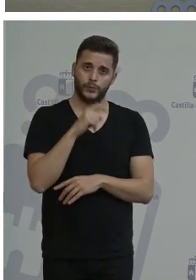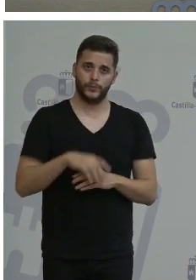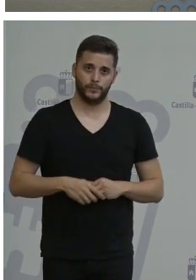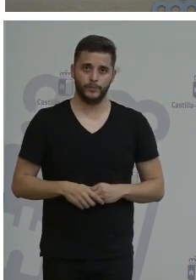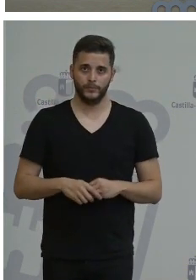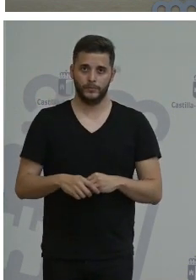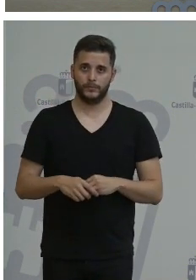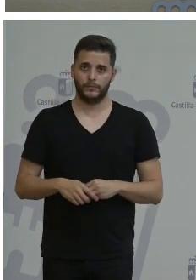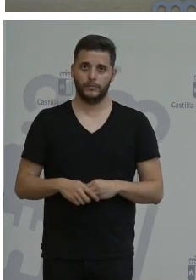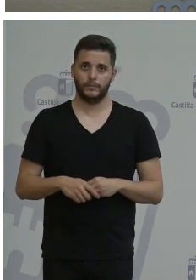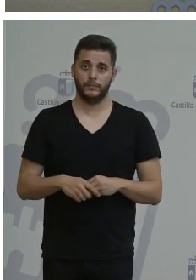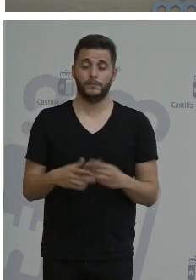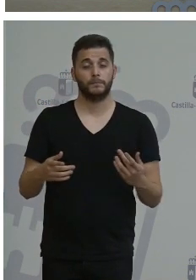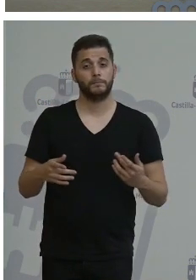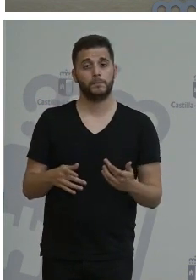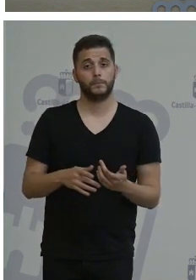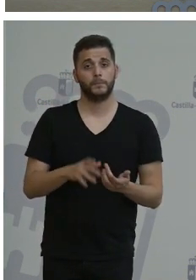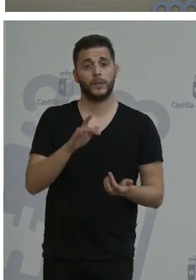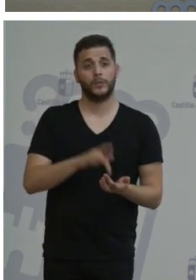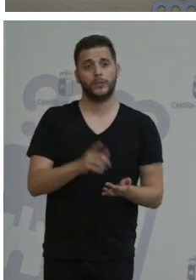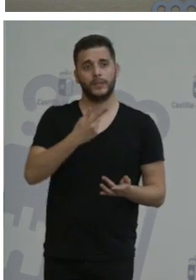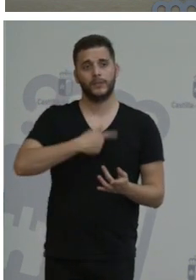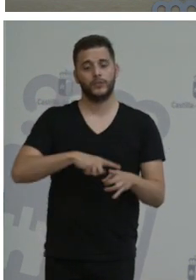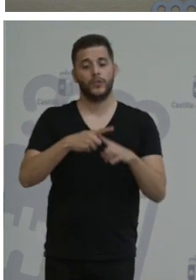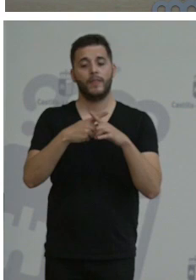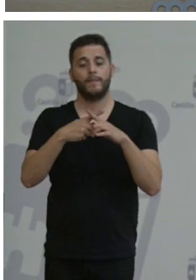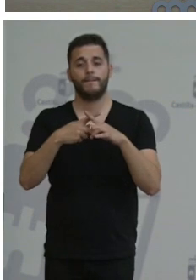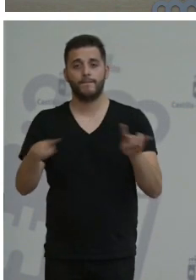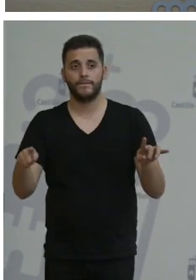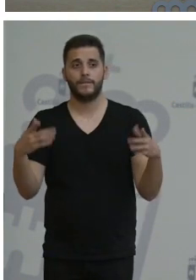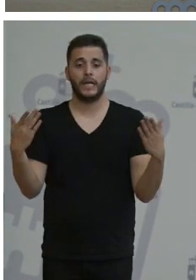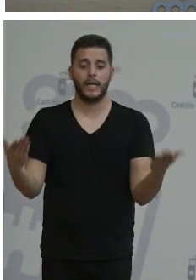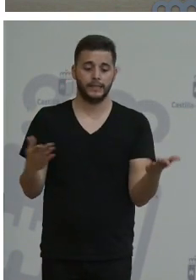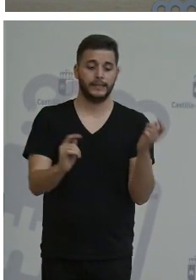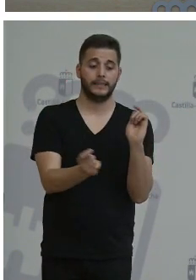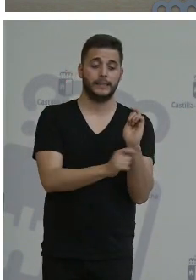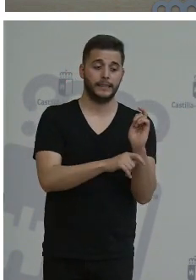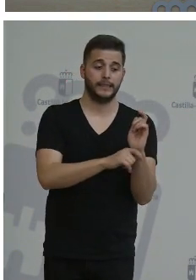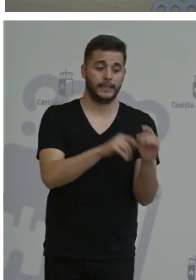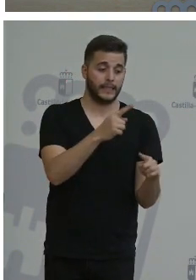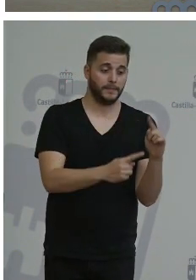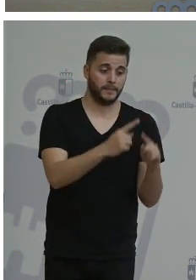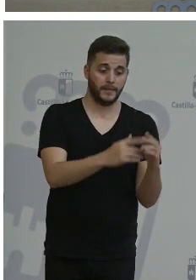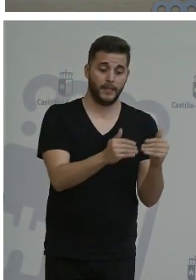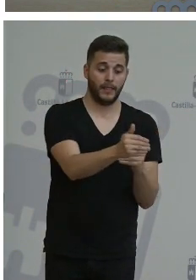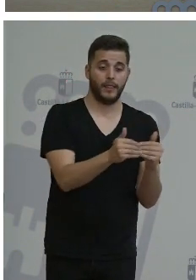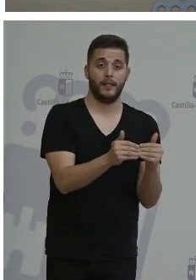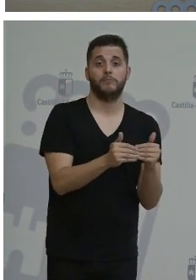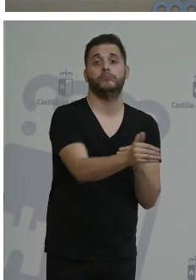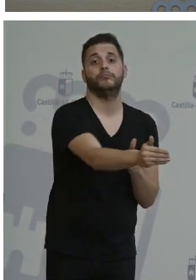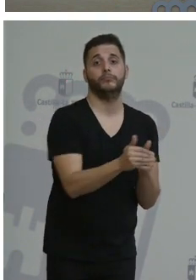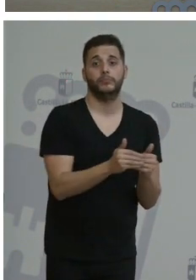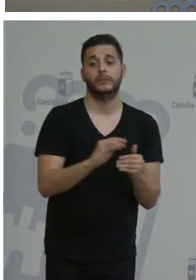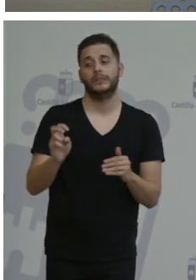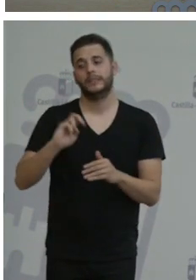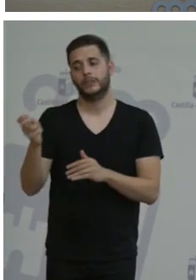intelectual. Y aquí hacemos una diferenciación entre estrategias que van más a corto y medio plazo y estrategias que van